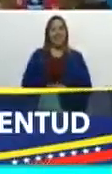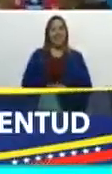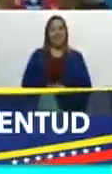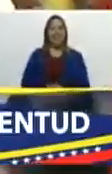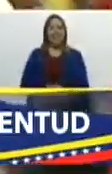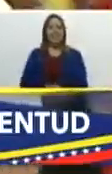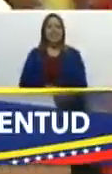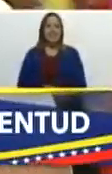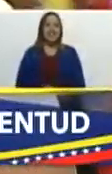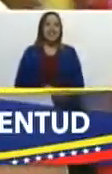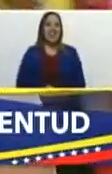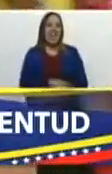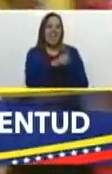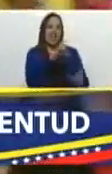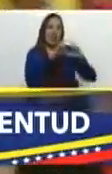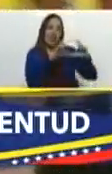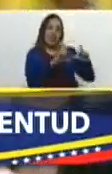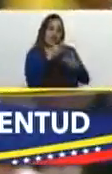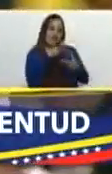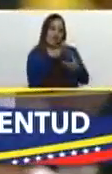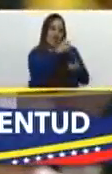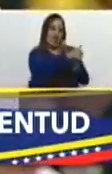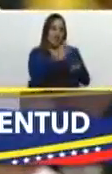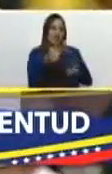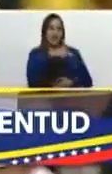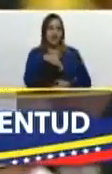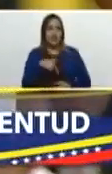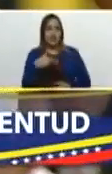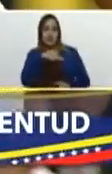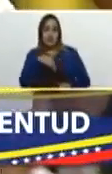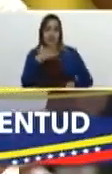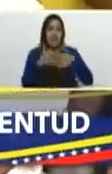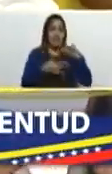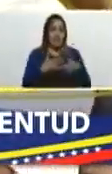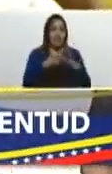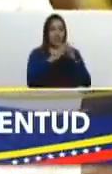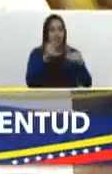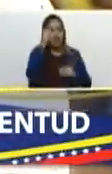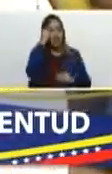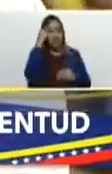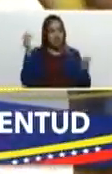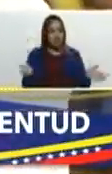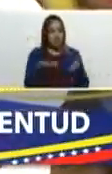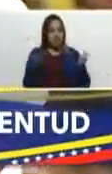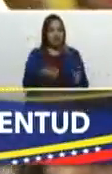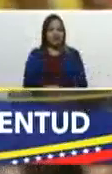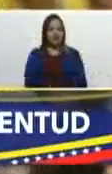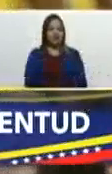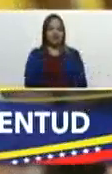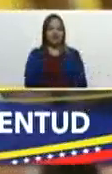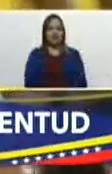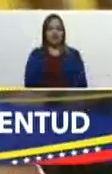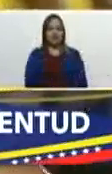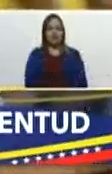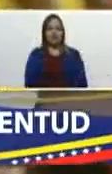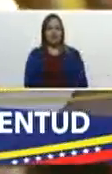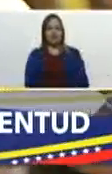Ese corazón está en cada uno de nosotros, en gracias. Nuestras acciones. Gracias, que día a día lo hacemos. José. Gracias. Para llegar acá,